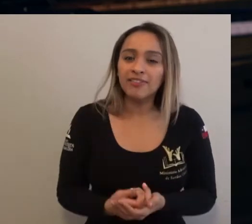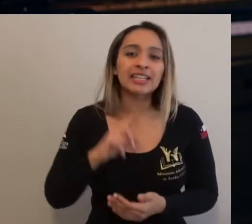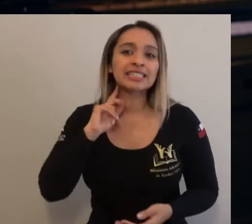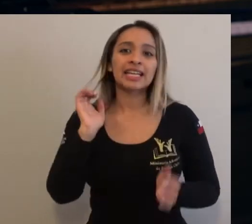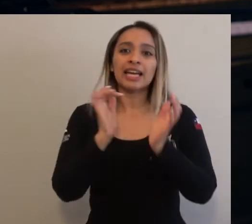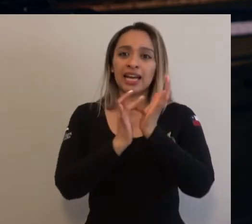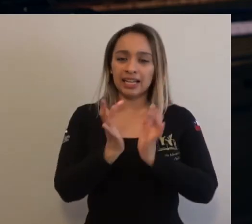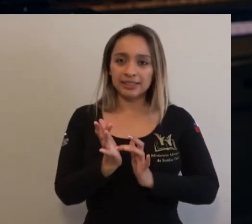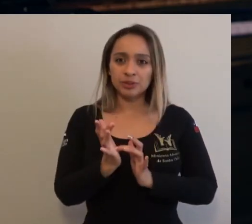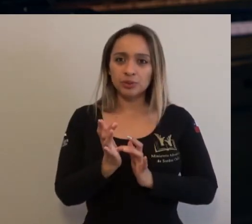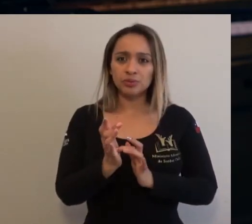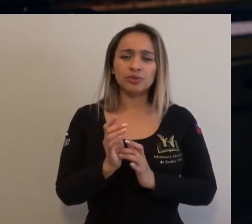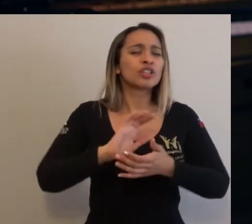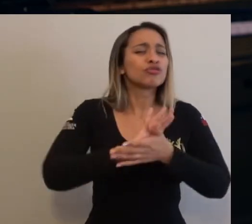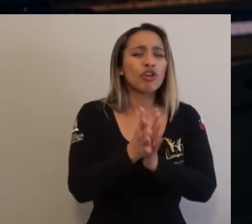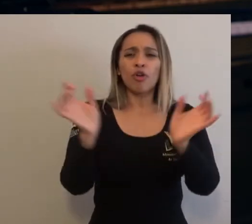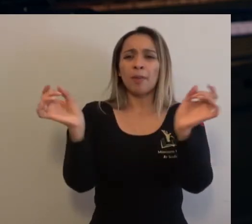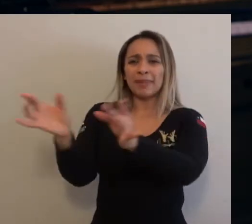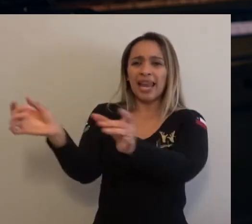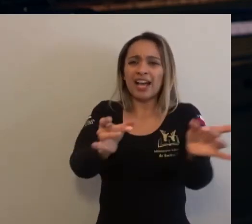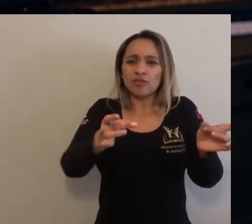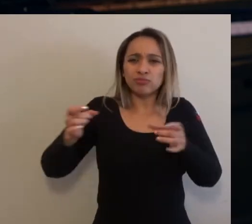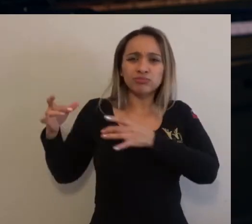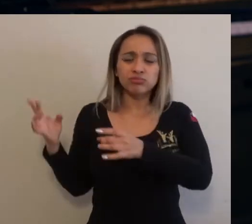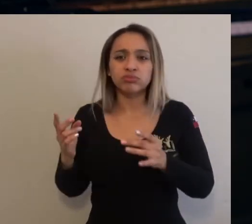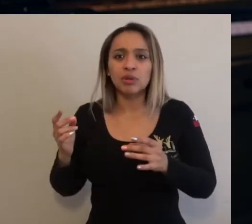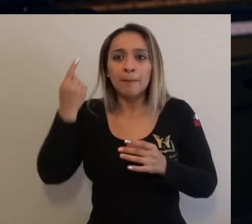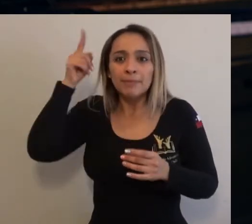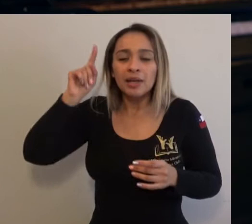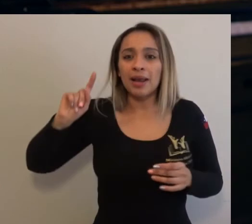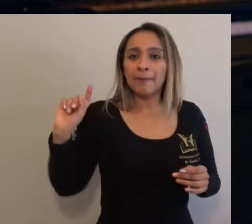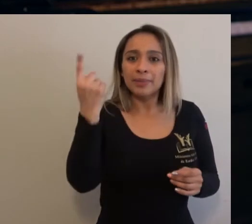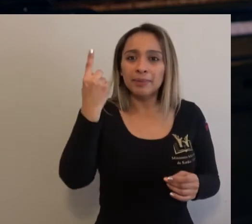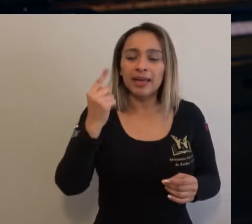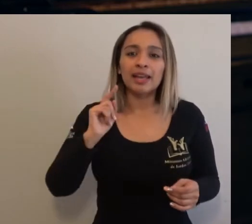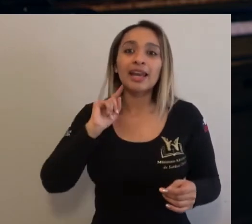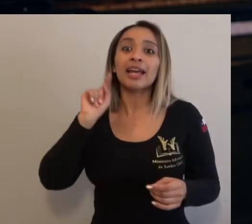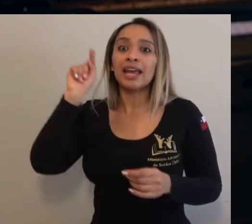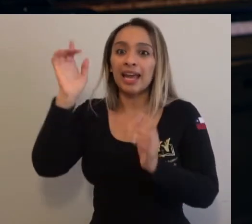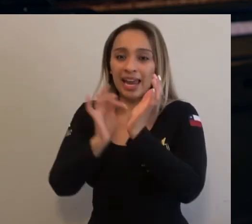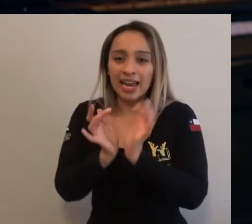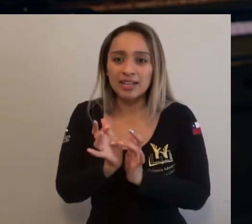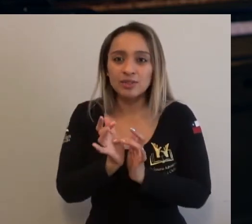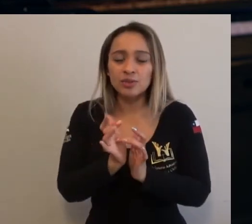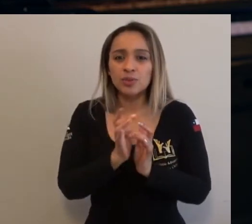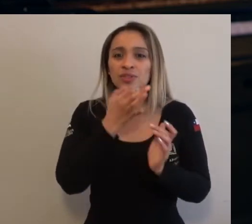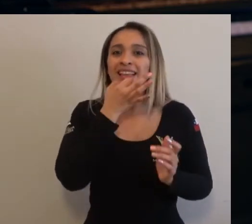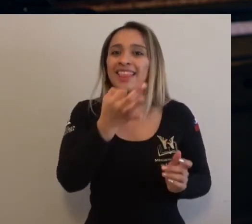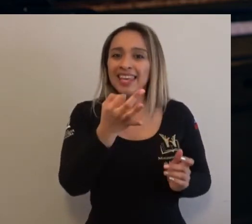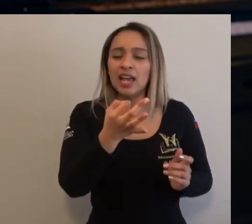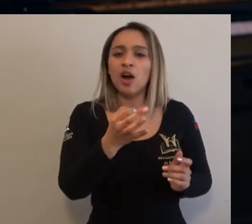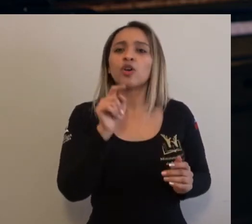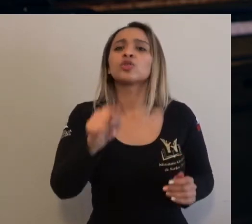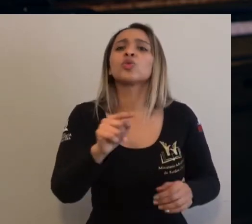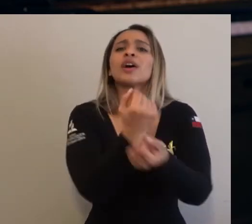vez en que el Señor, en todos los milagros que realizó, es la primera vez que Él pronuncia estas palabras. Mujer,